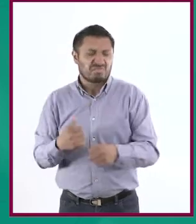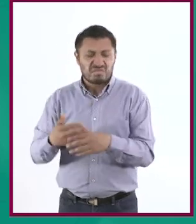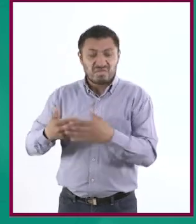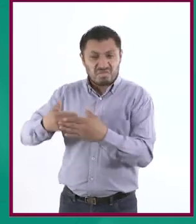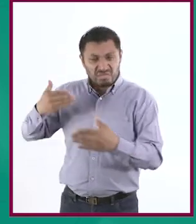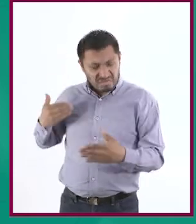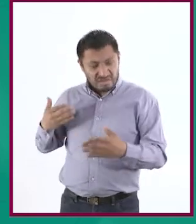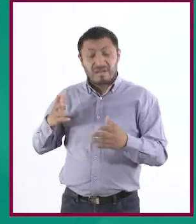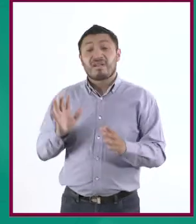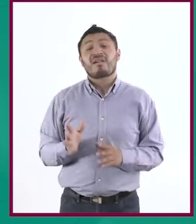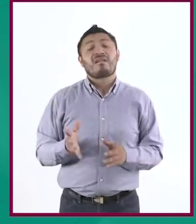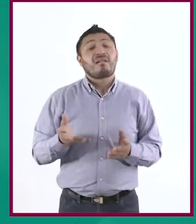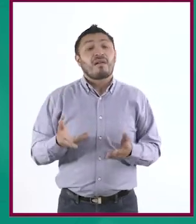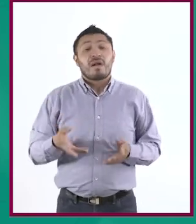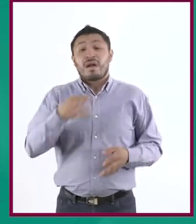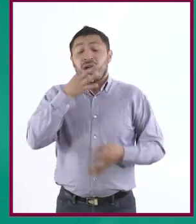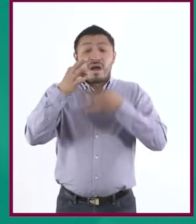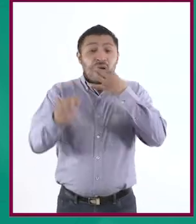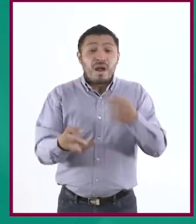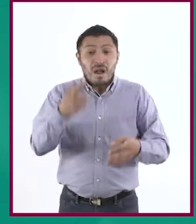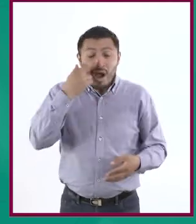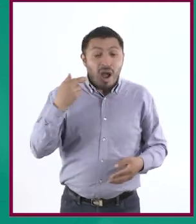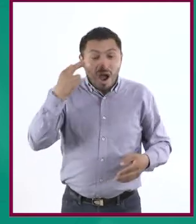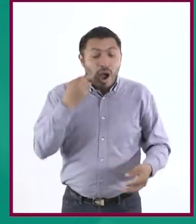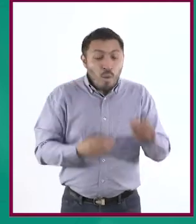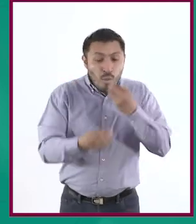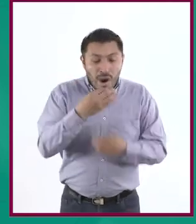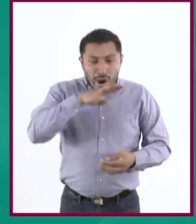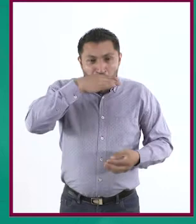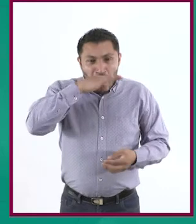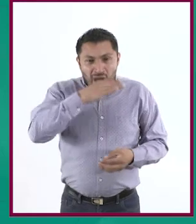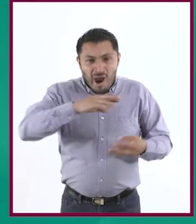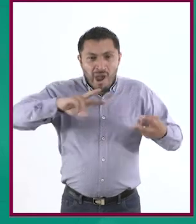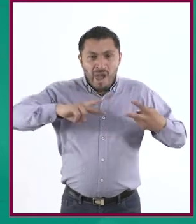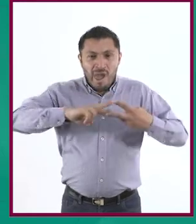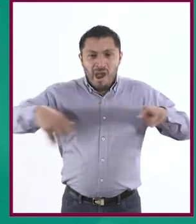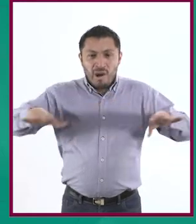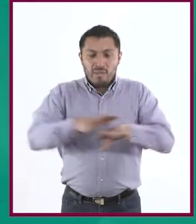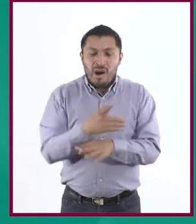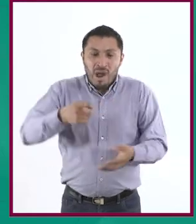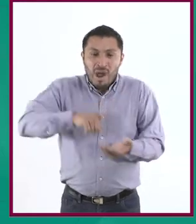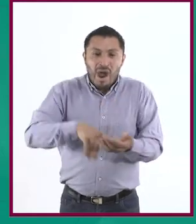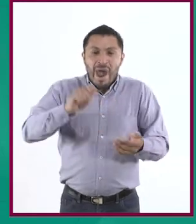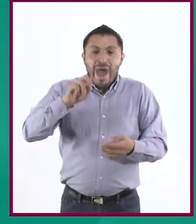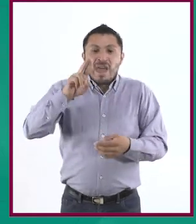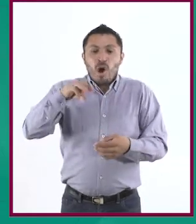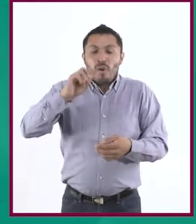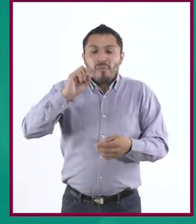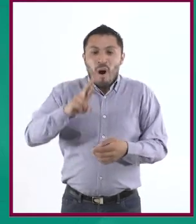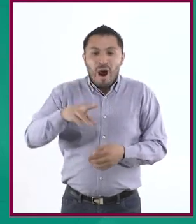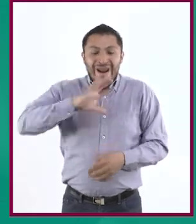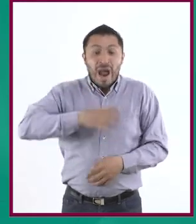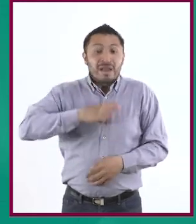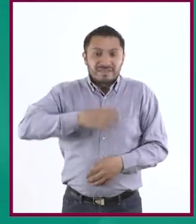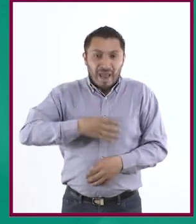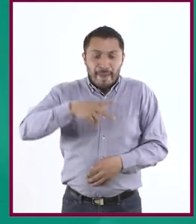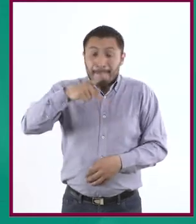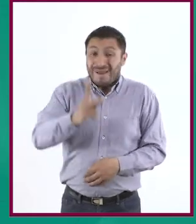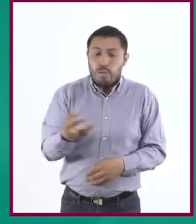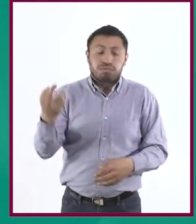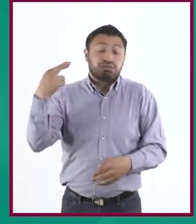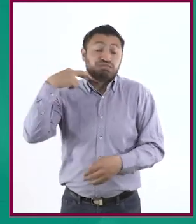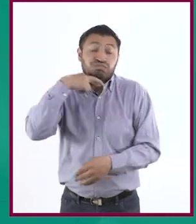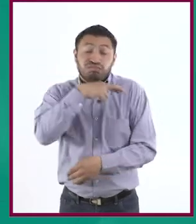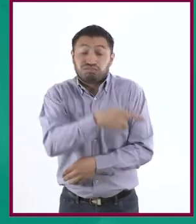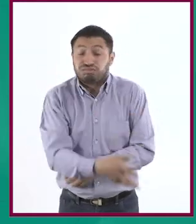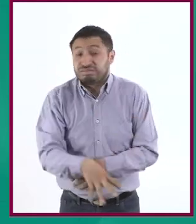la que pues ratas alimentadas con maíz transgénico desarrollaron tumores cancerígenos, pero